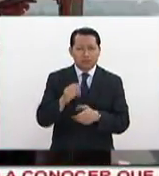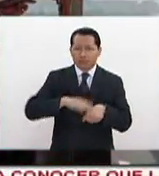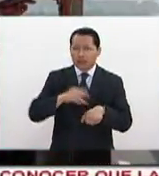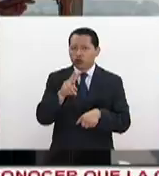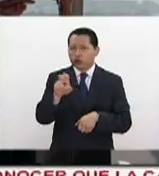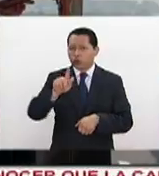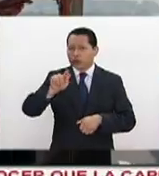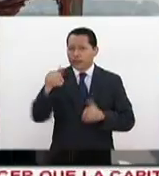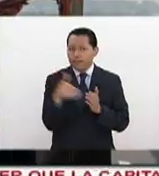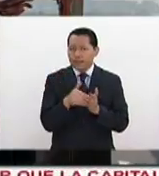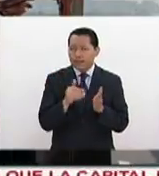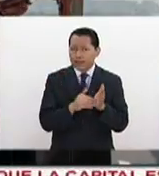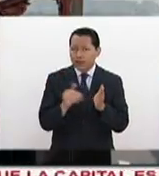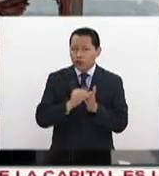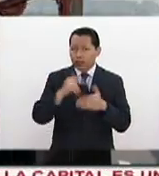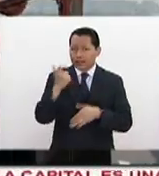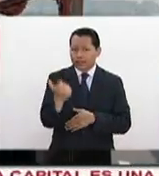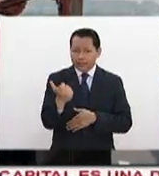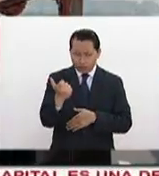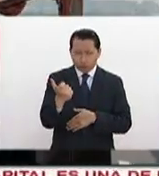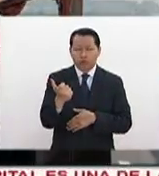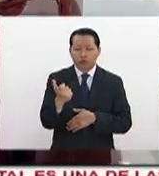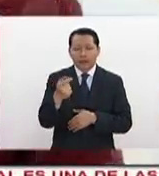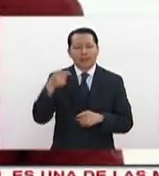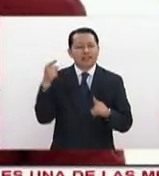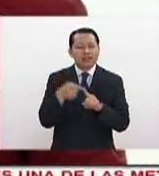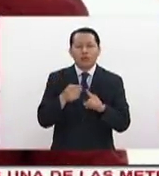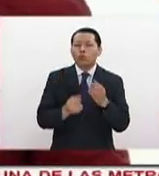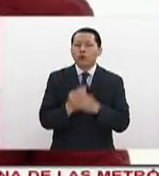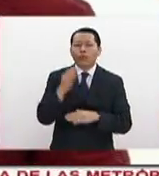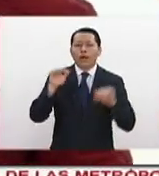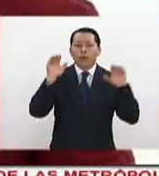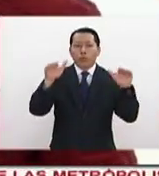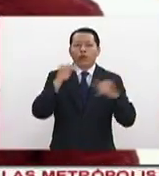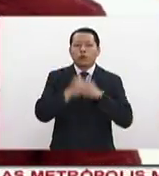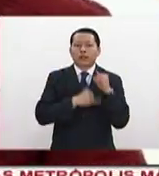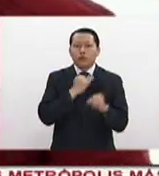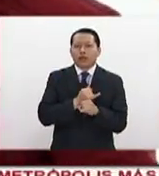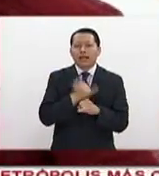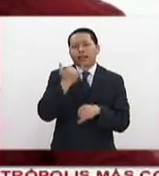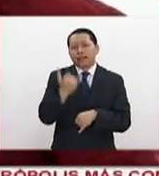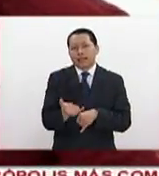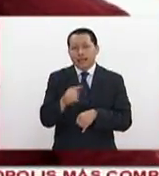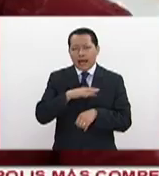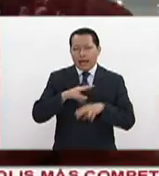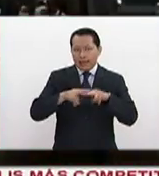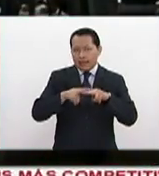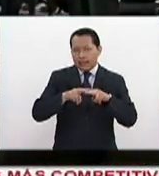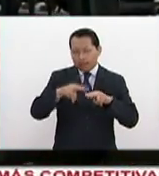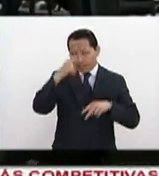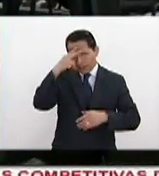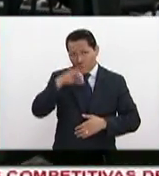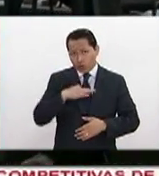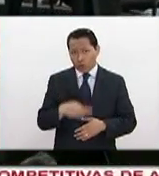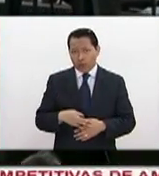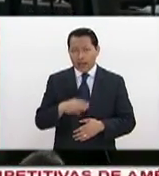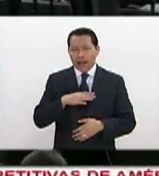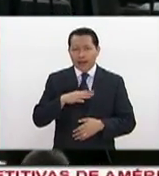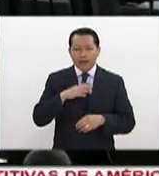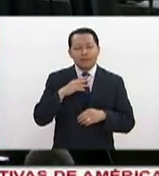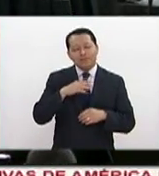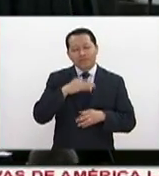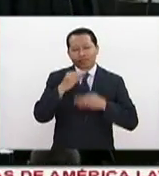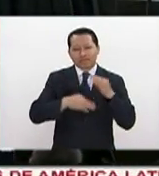de 270,000 millones de pesos, considerando el nuevo aeropuerto internacional y del Tren México-Toluca. Para México al